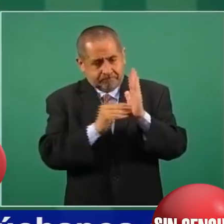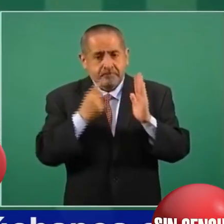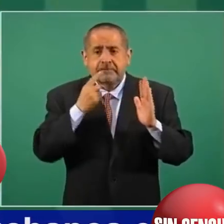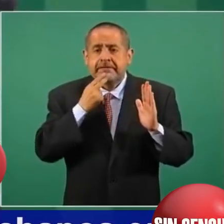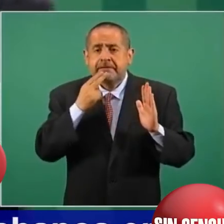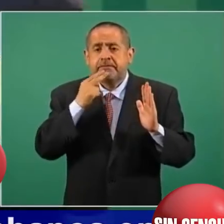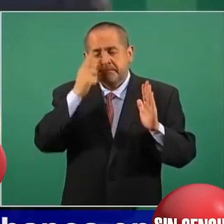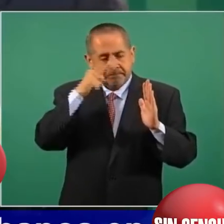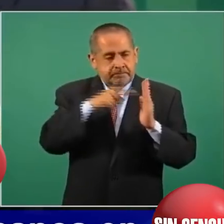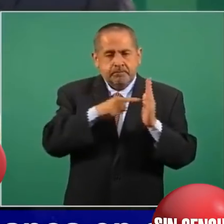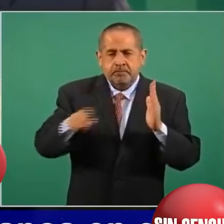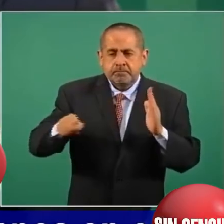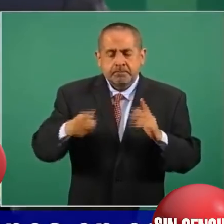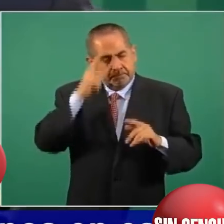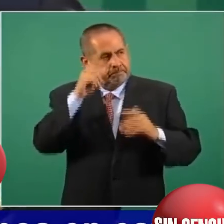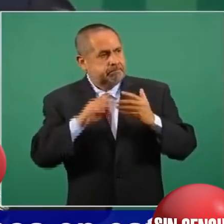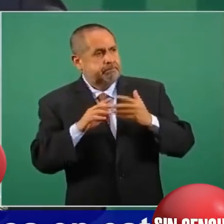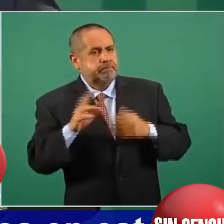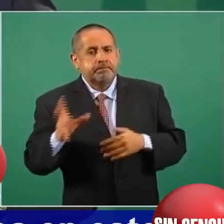para la prevención